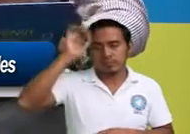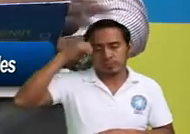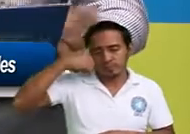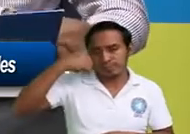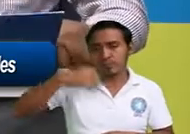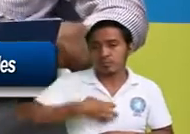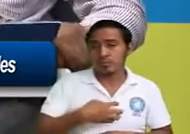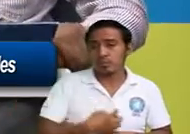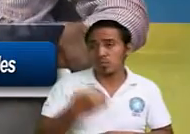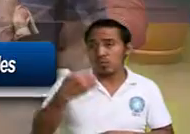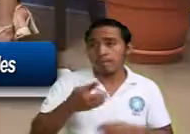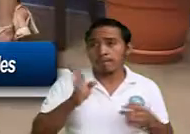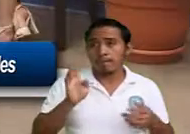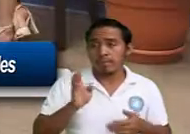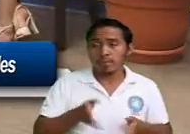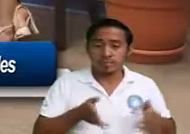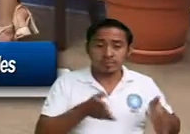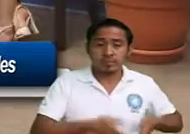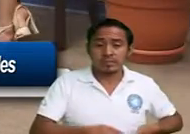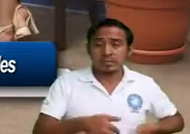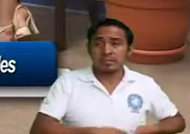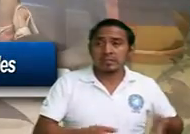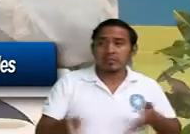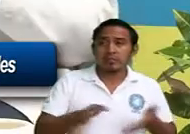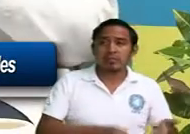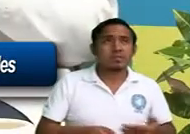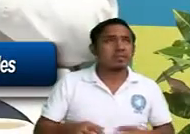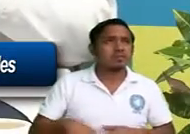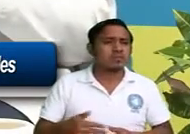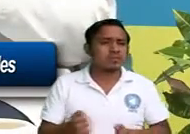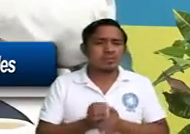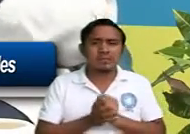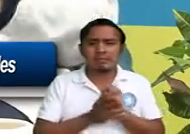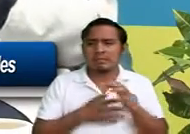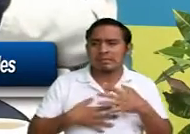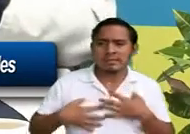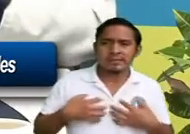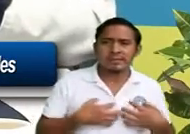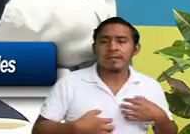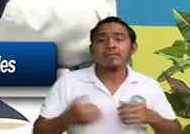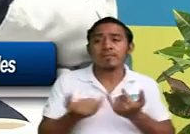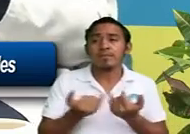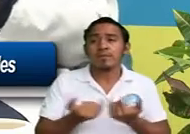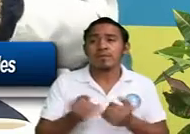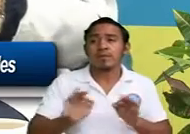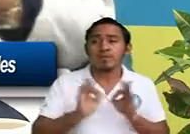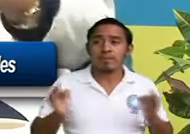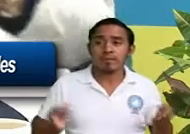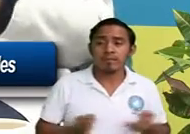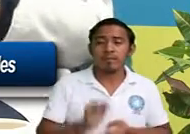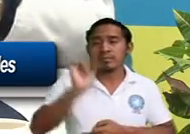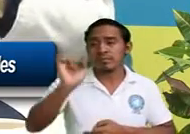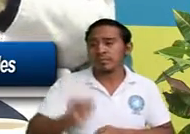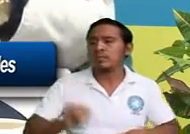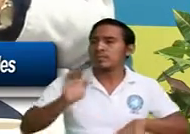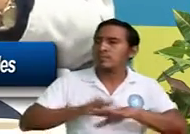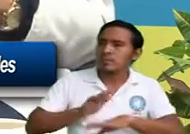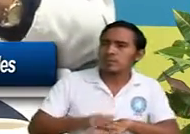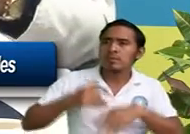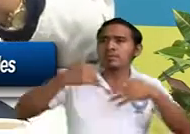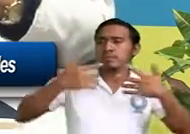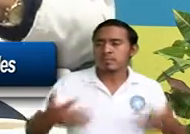uno de sus bebitos está muerto. Se sienten un poco ansiosas, pues incluso la familia llega a veces con nosotros y nos reclama de